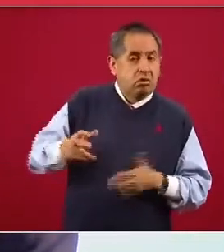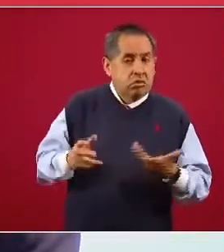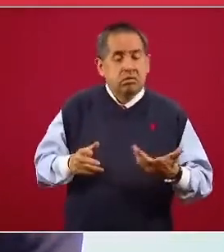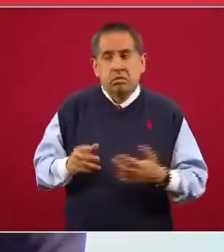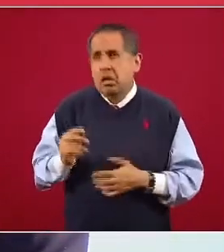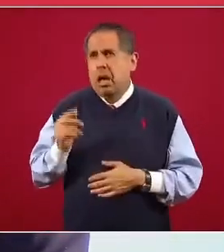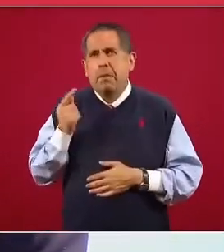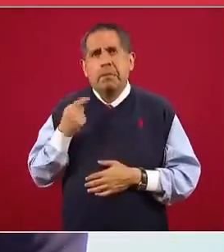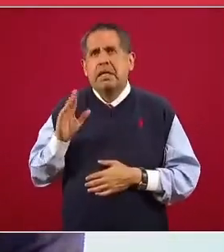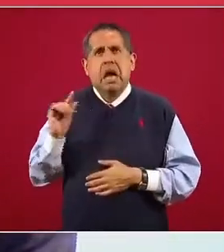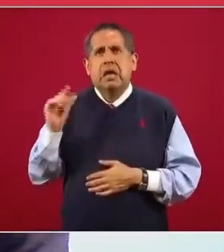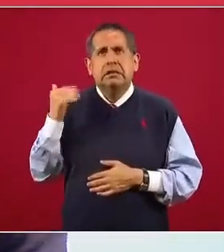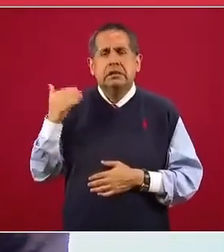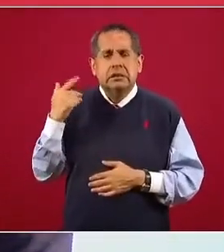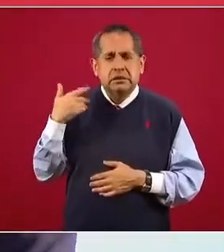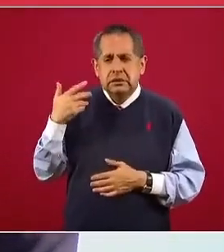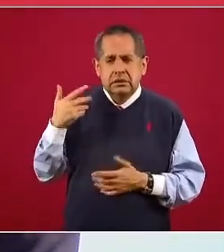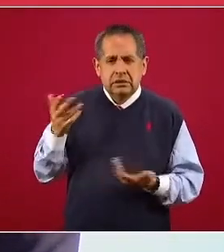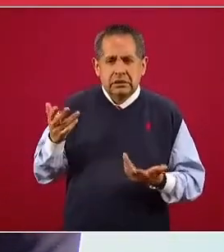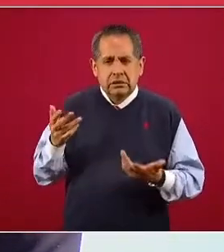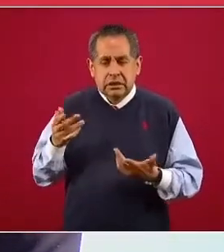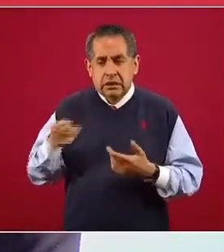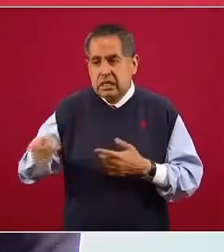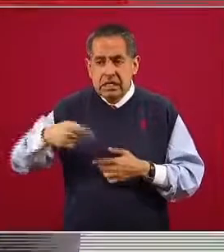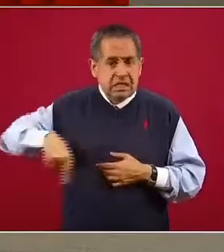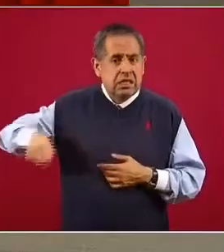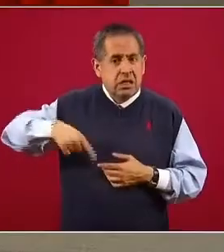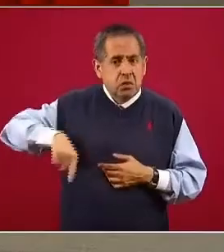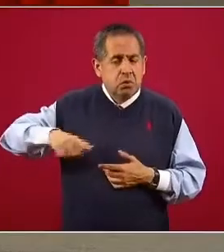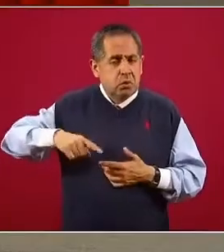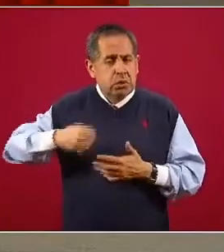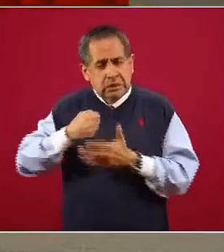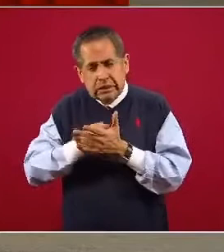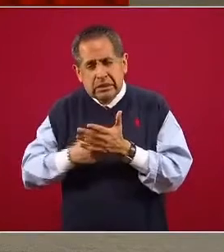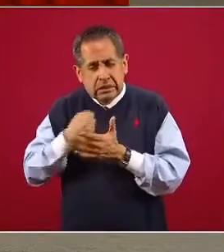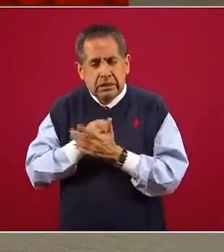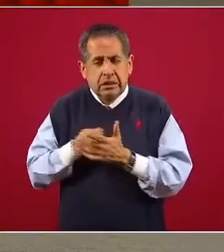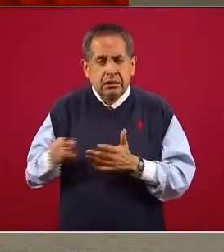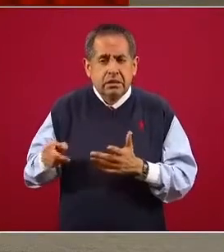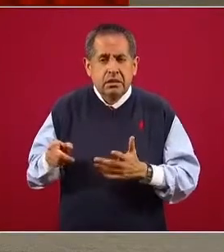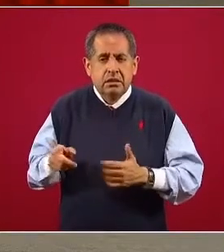fue hasta después de una intensa